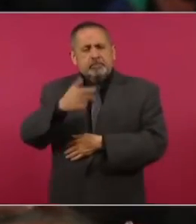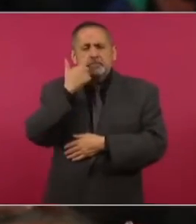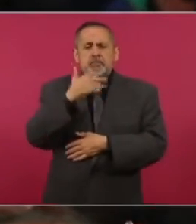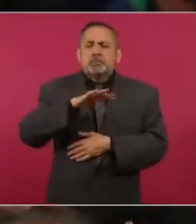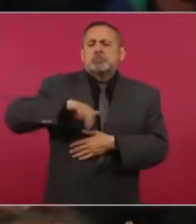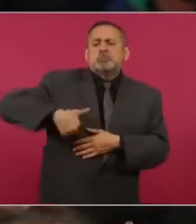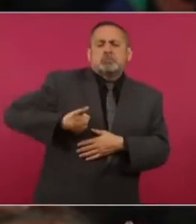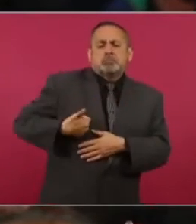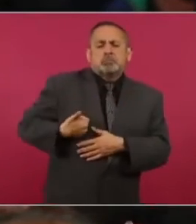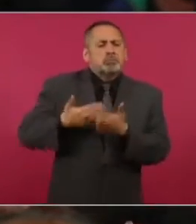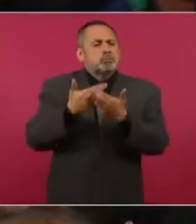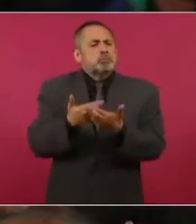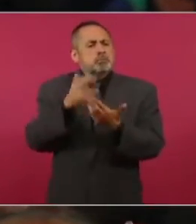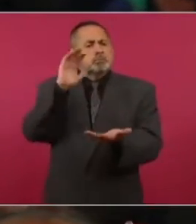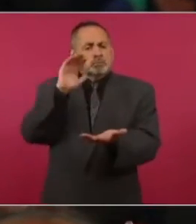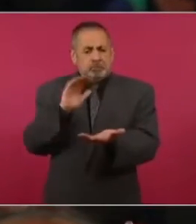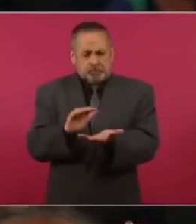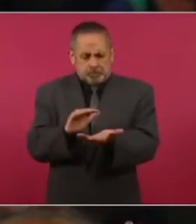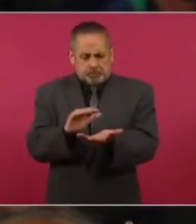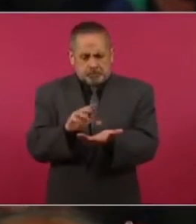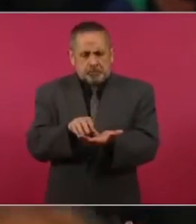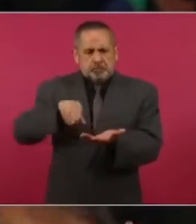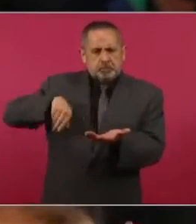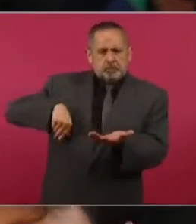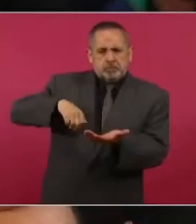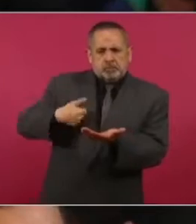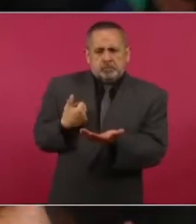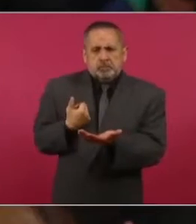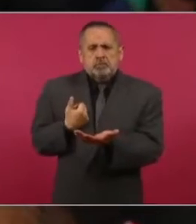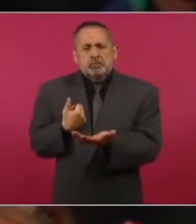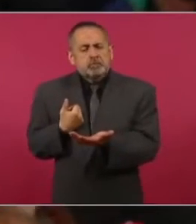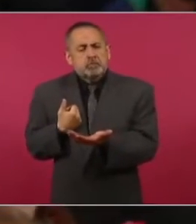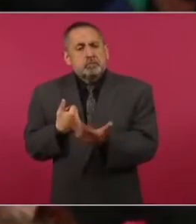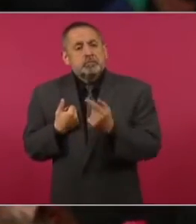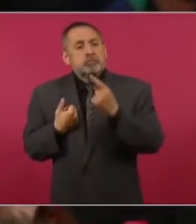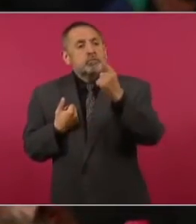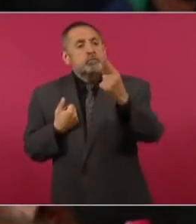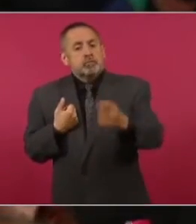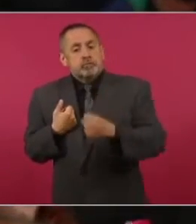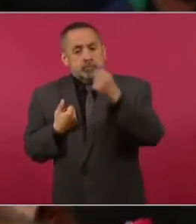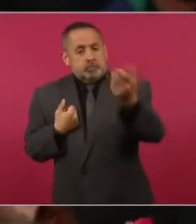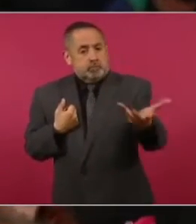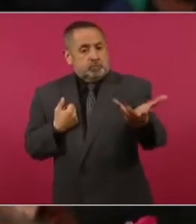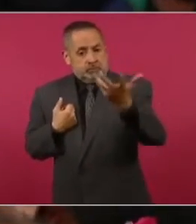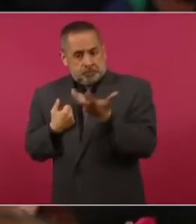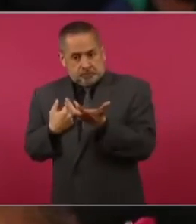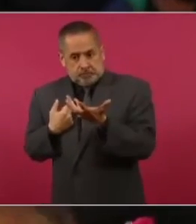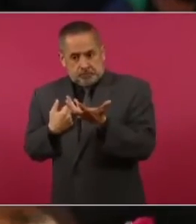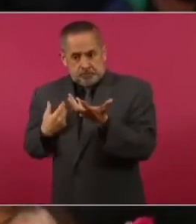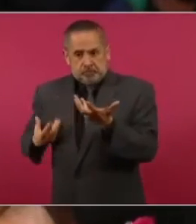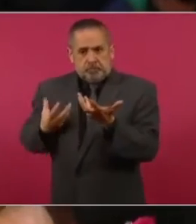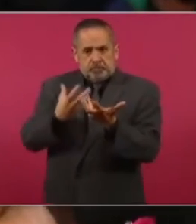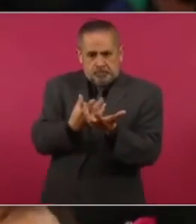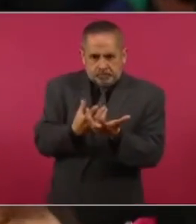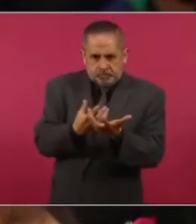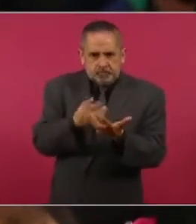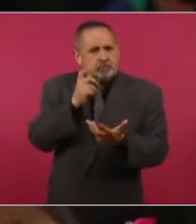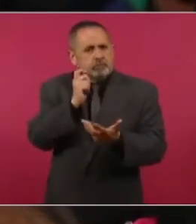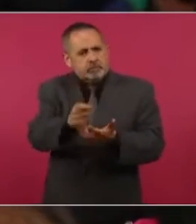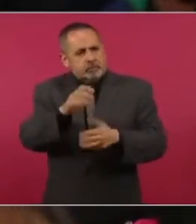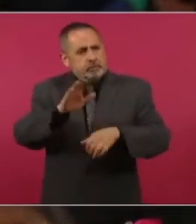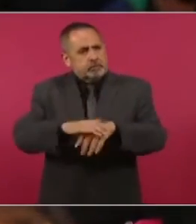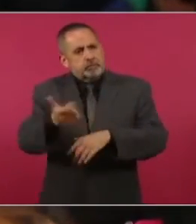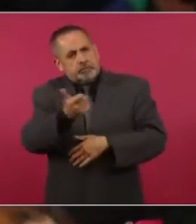o en el siguiente proceso electoral, sea federal o sea local. Esto, evidentemente, pues hace más cara las elecciones y va en contra